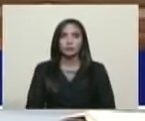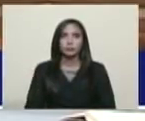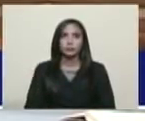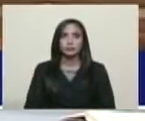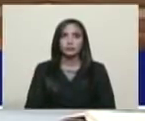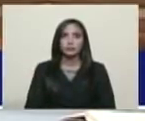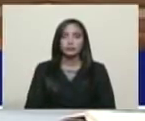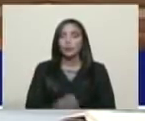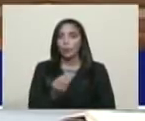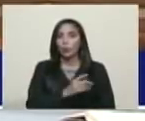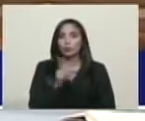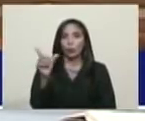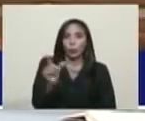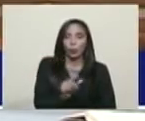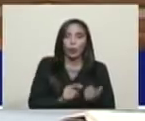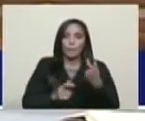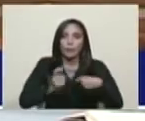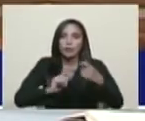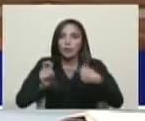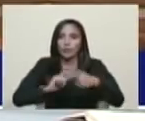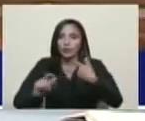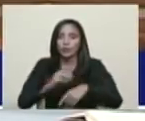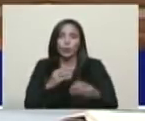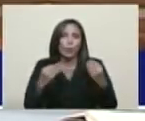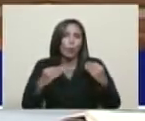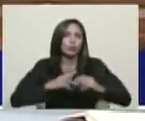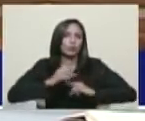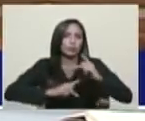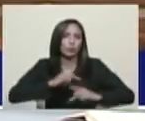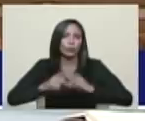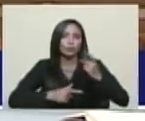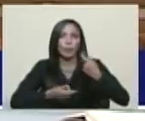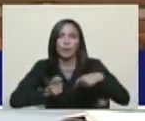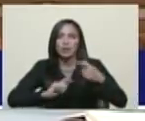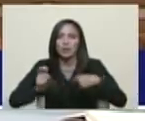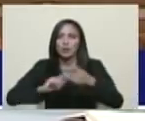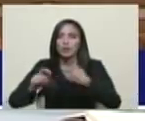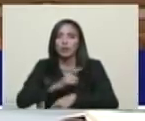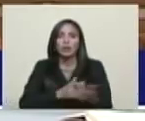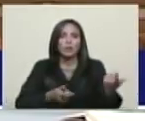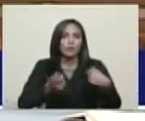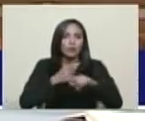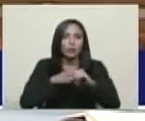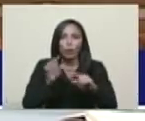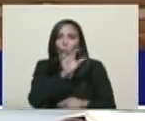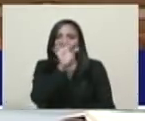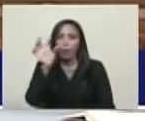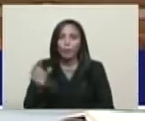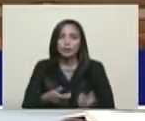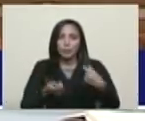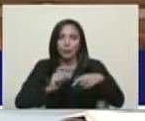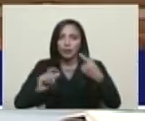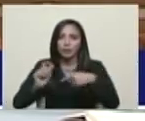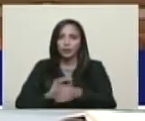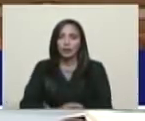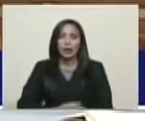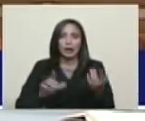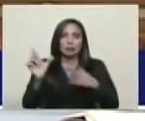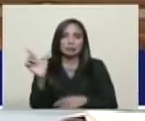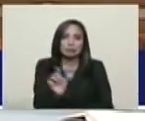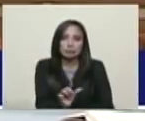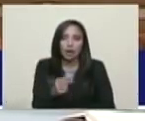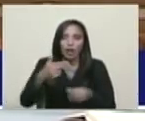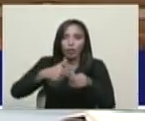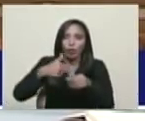crecientes importaciones de mucho, mucho producto agrícola del exterior. Es con la caída abrupta